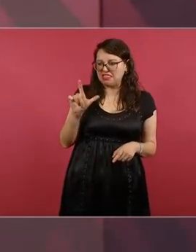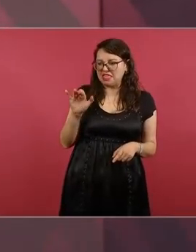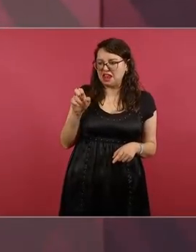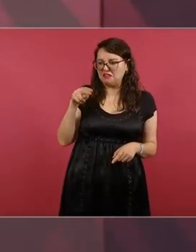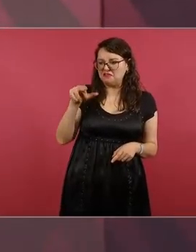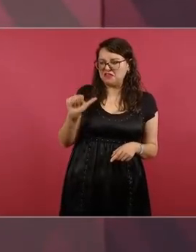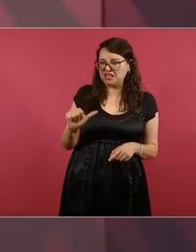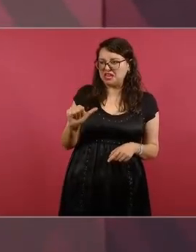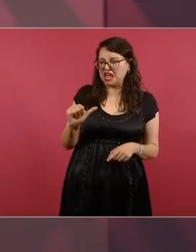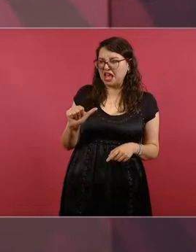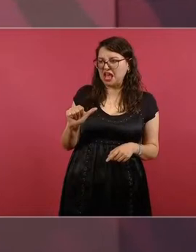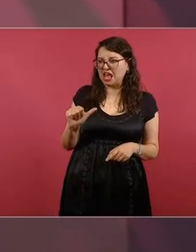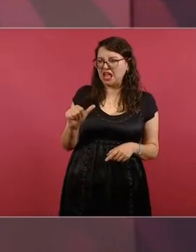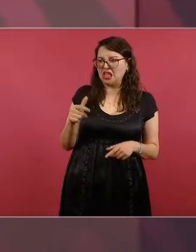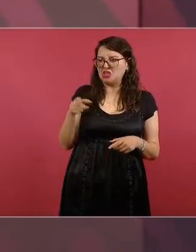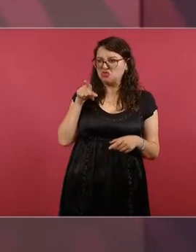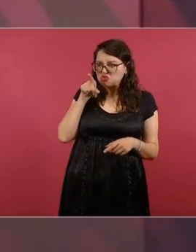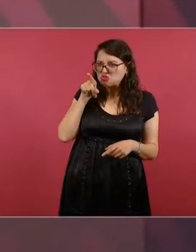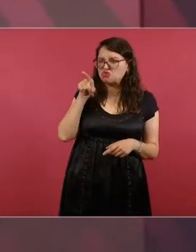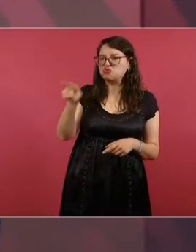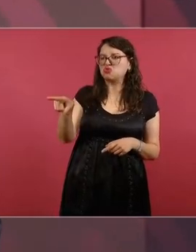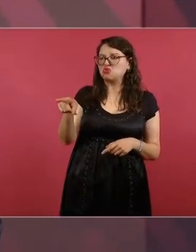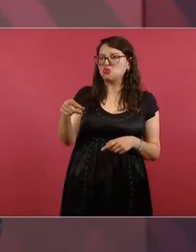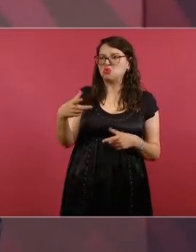sin comillas,